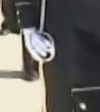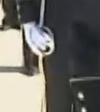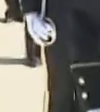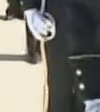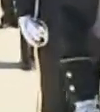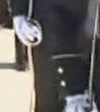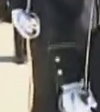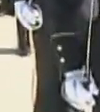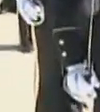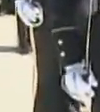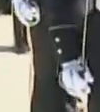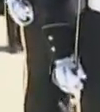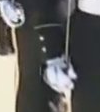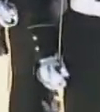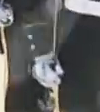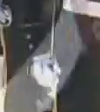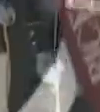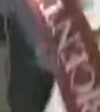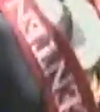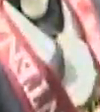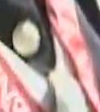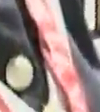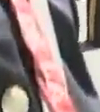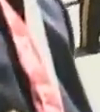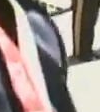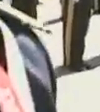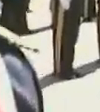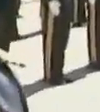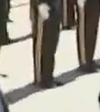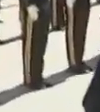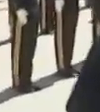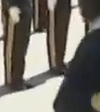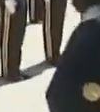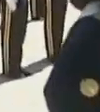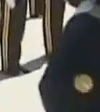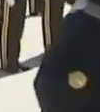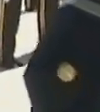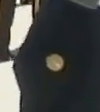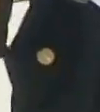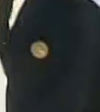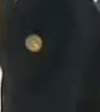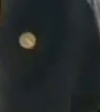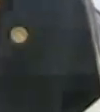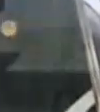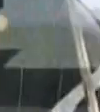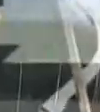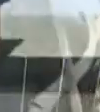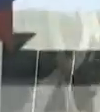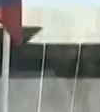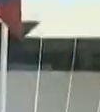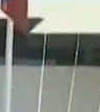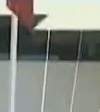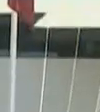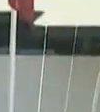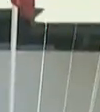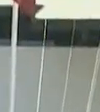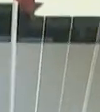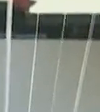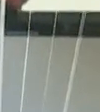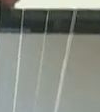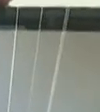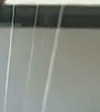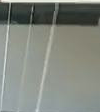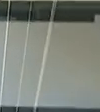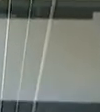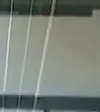gran misión Barrio Nuevo, Barrio Tricolor. En otros temas de interés nacional, el jefe de Estado venezolano ha mencionado que Venezuela